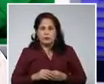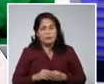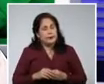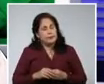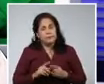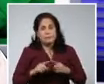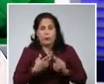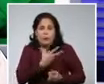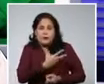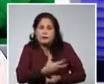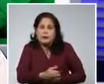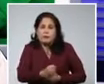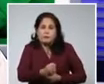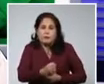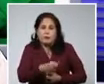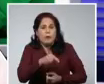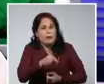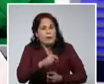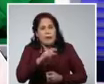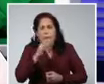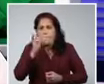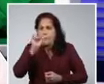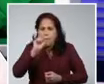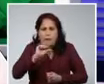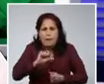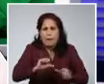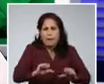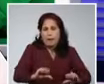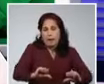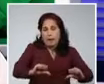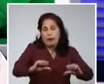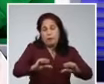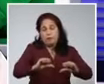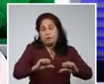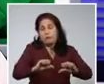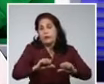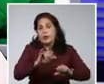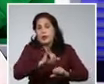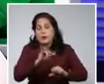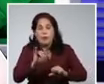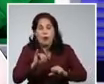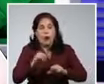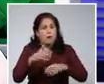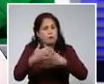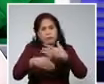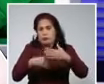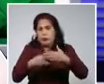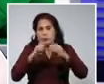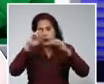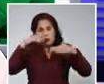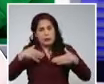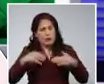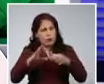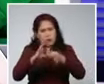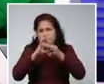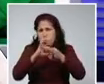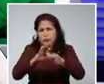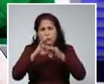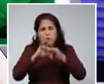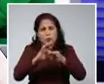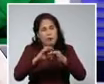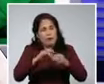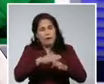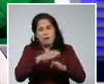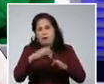lamentablemente fue empeorando su cuadro clínico, radiológico, gasométrico, y en un momento determinado hace